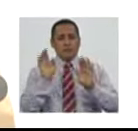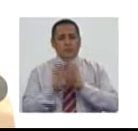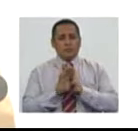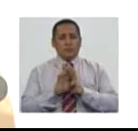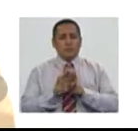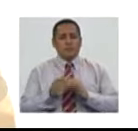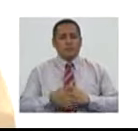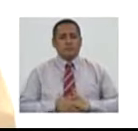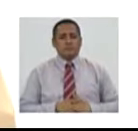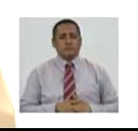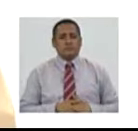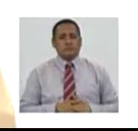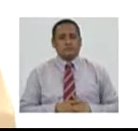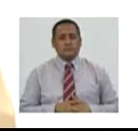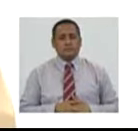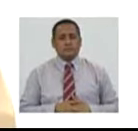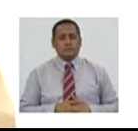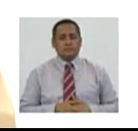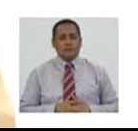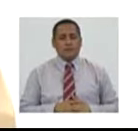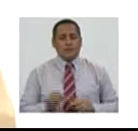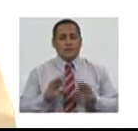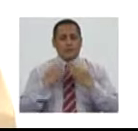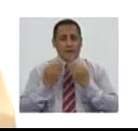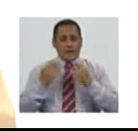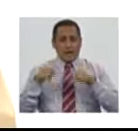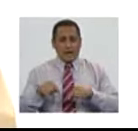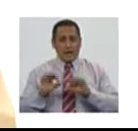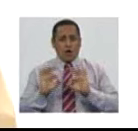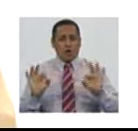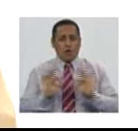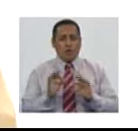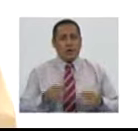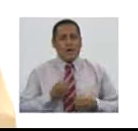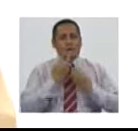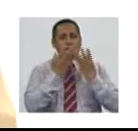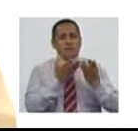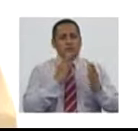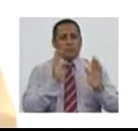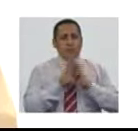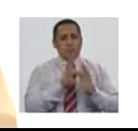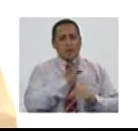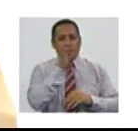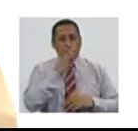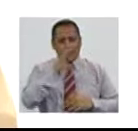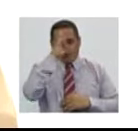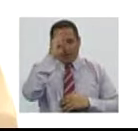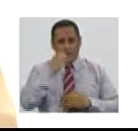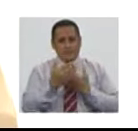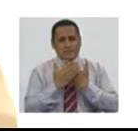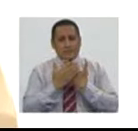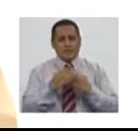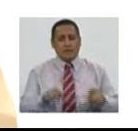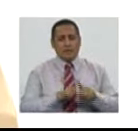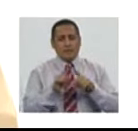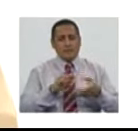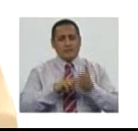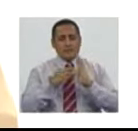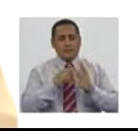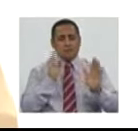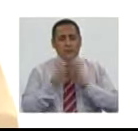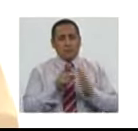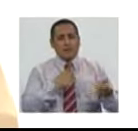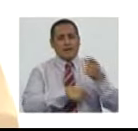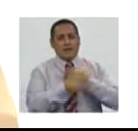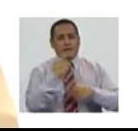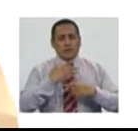este a los familiares acá o también avisamos que pueden acercarse en el consulado No si cuando se